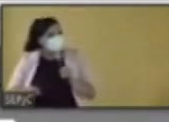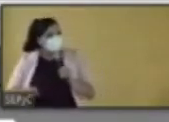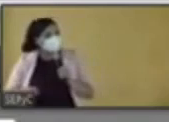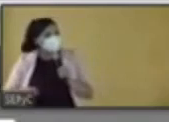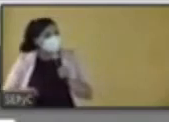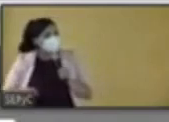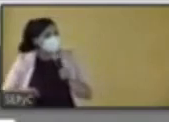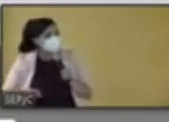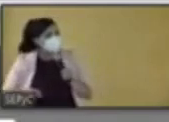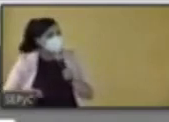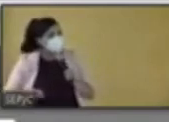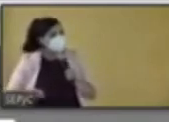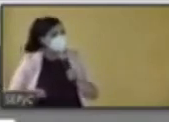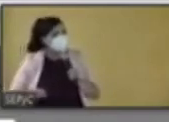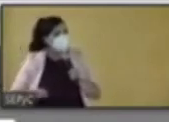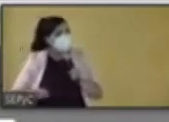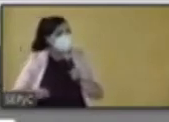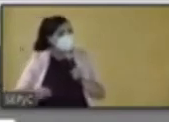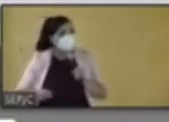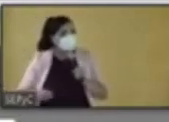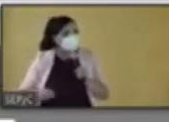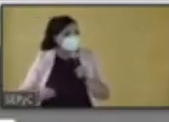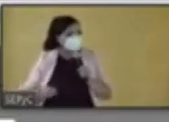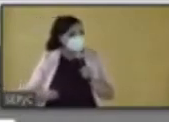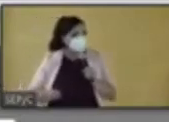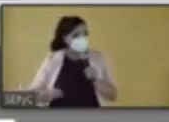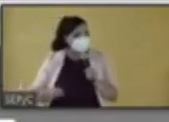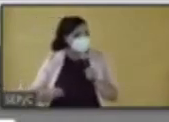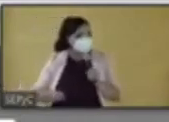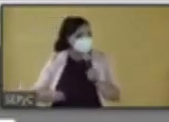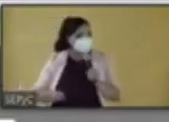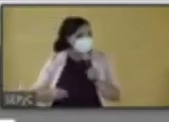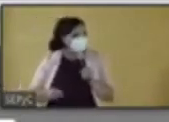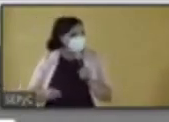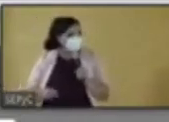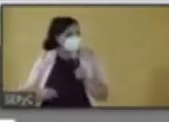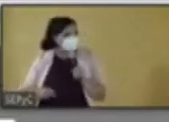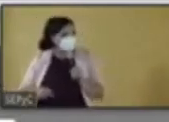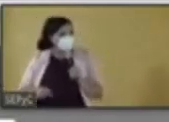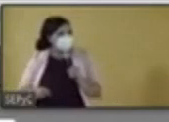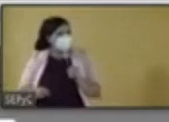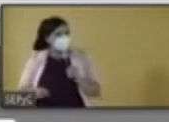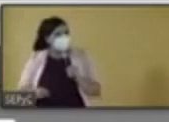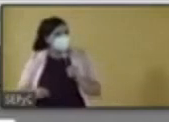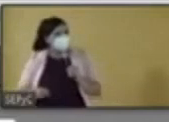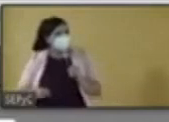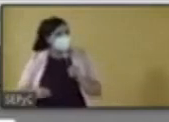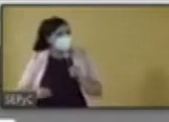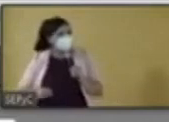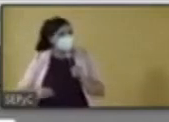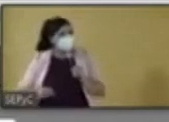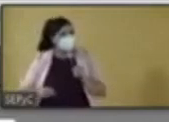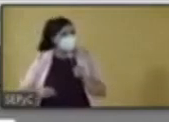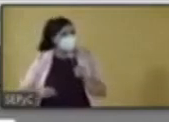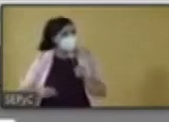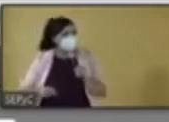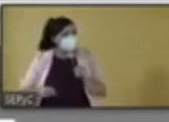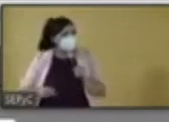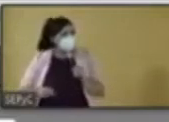Tipo de inmueble. Va desplegando menús, si se dan cuenta, para identificar el tipo.